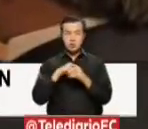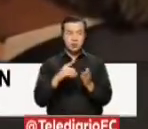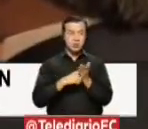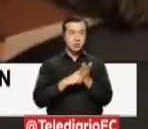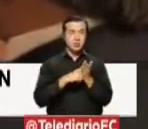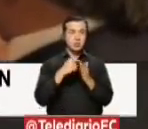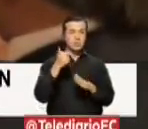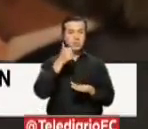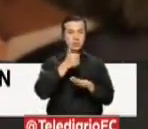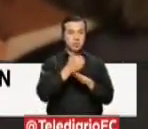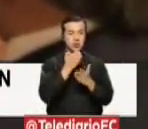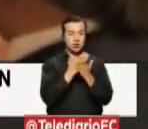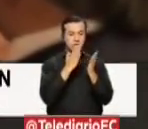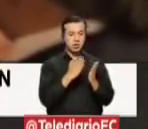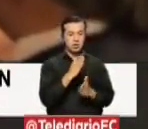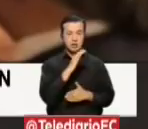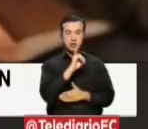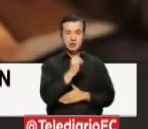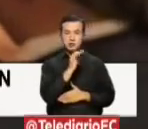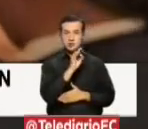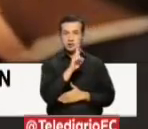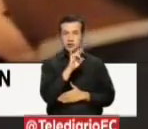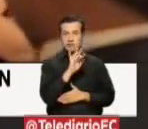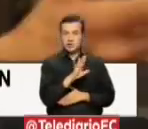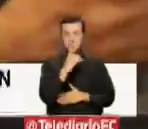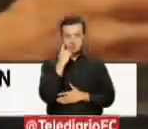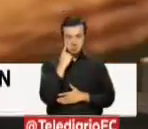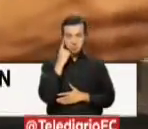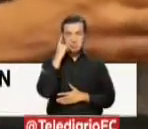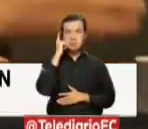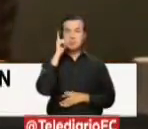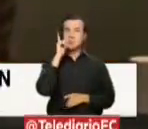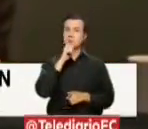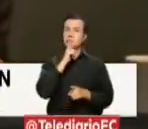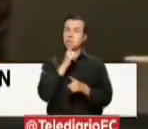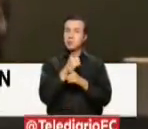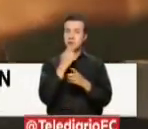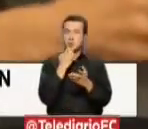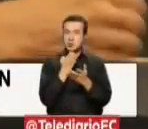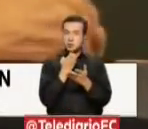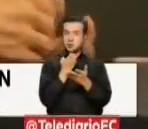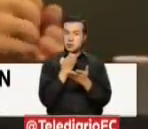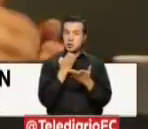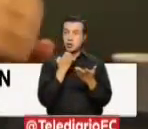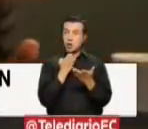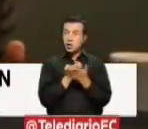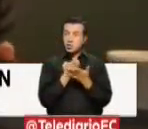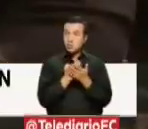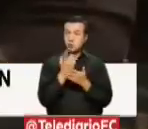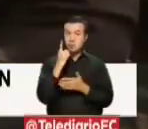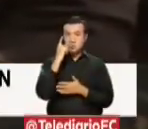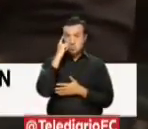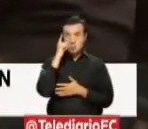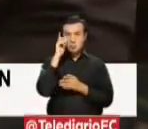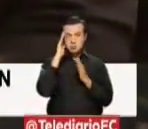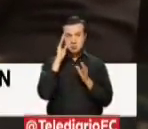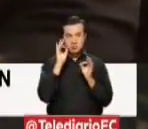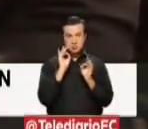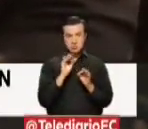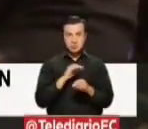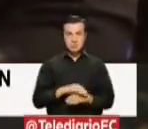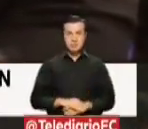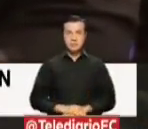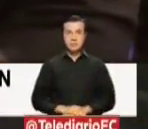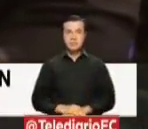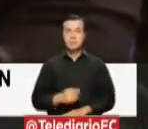el connotado economista Jeffrey Sachs, quien reconoció y destacó las políticas económicas de su gobierno por los más vulnerables. Él